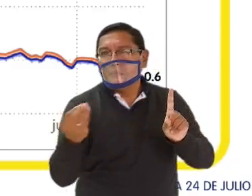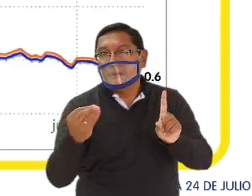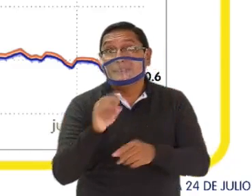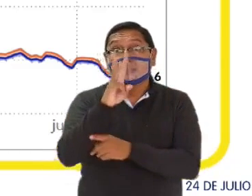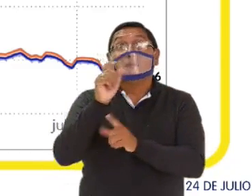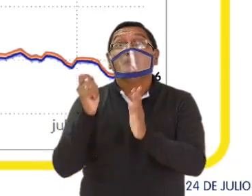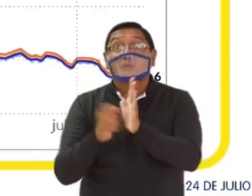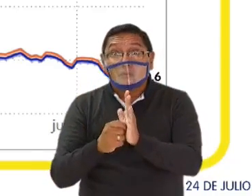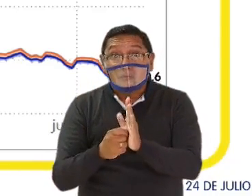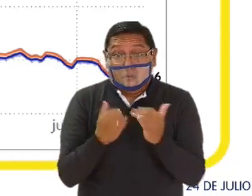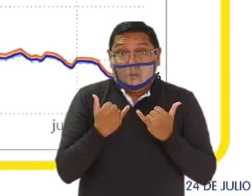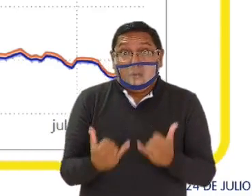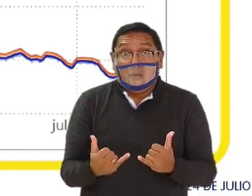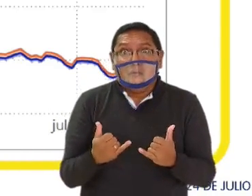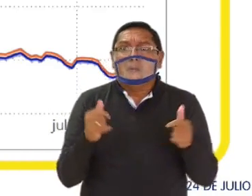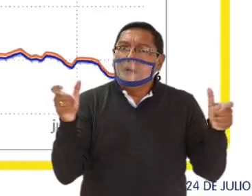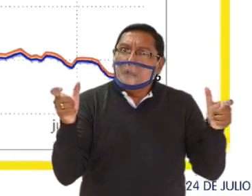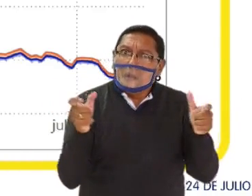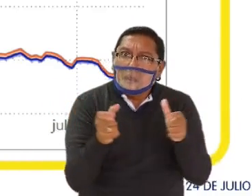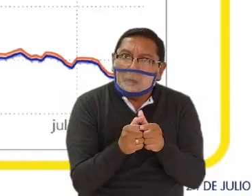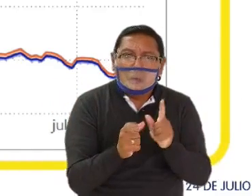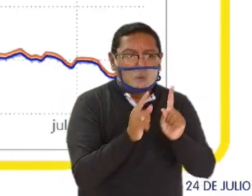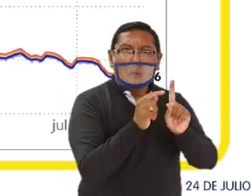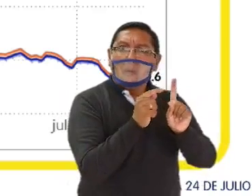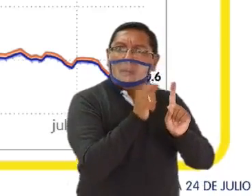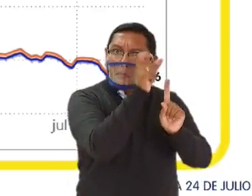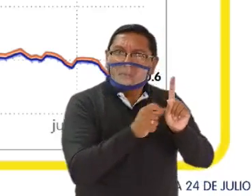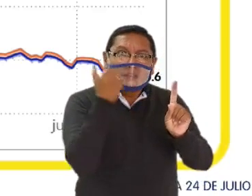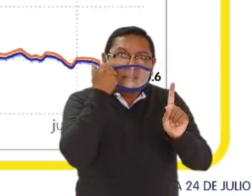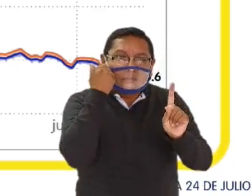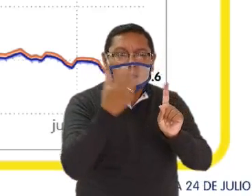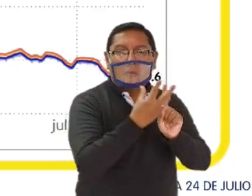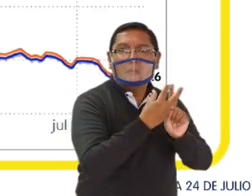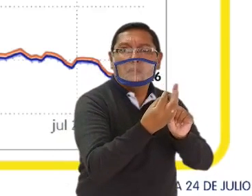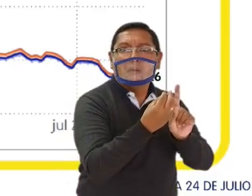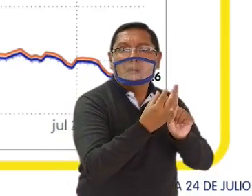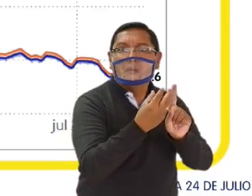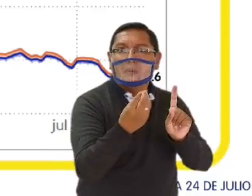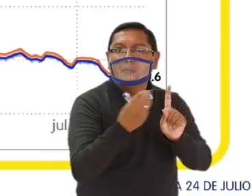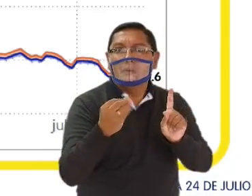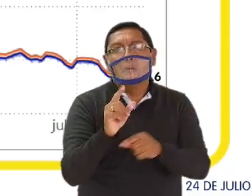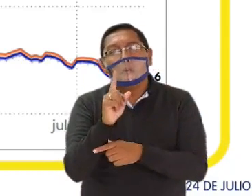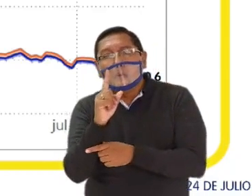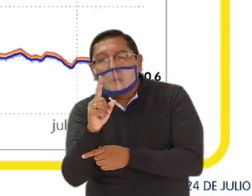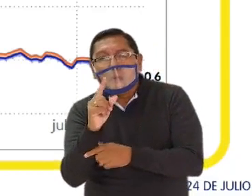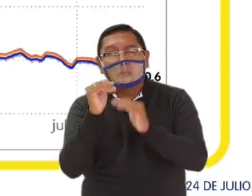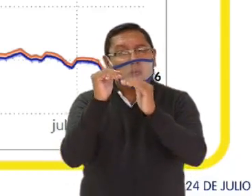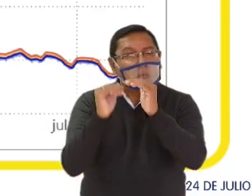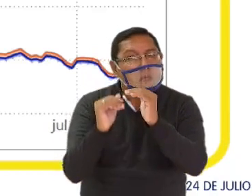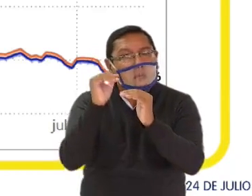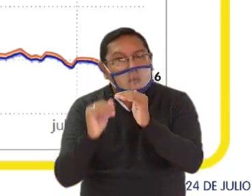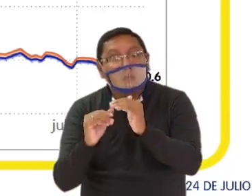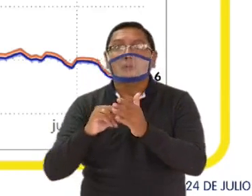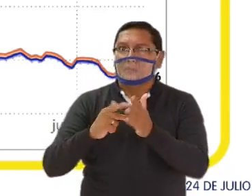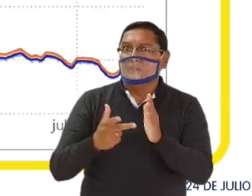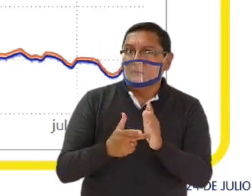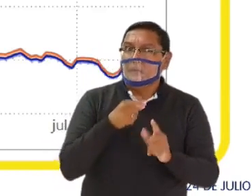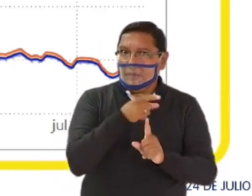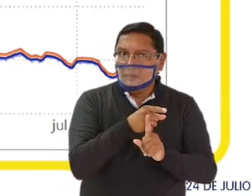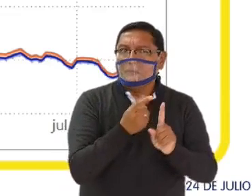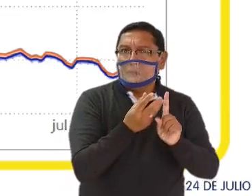Hoy está llegando a menos del 1, lo cual se sigue manteniendo en una tasa que va